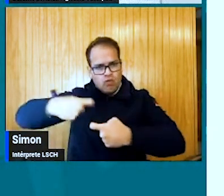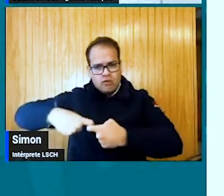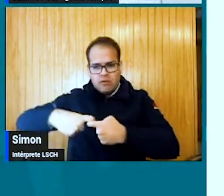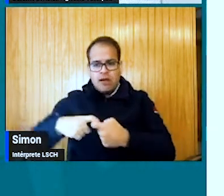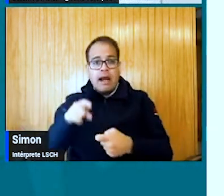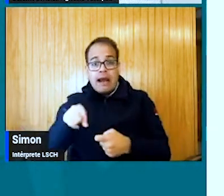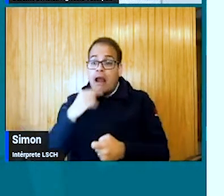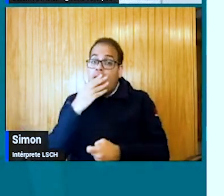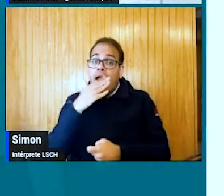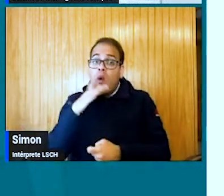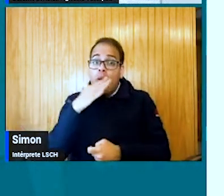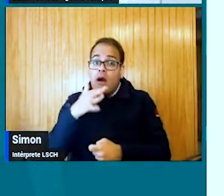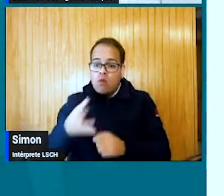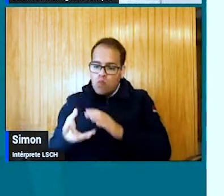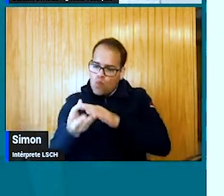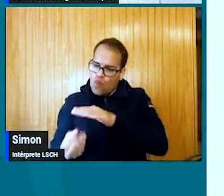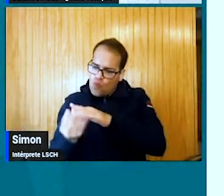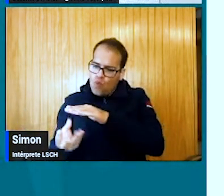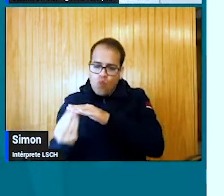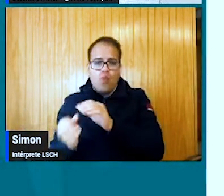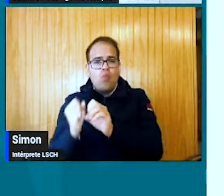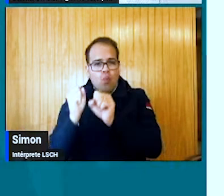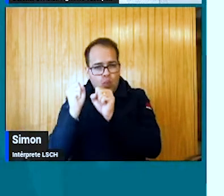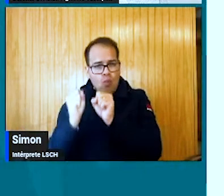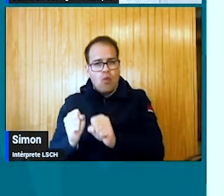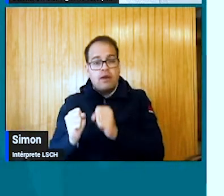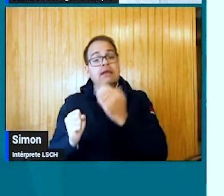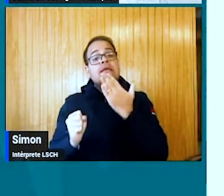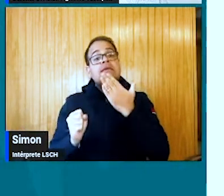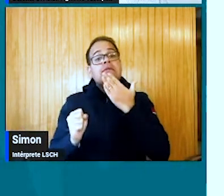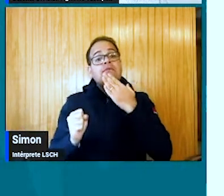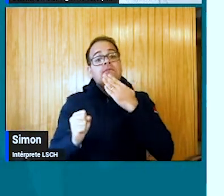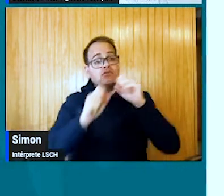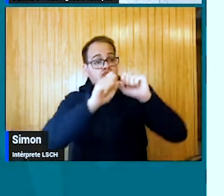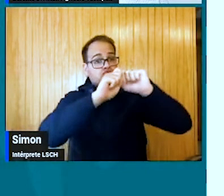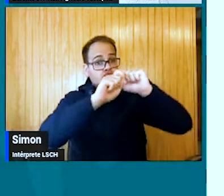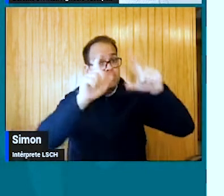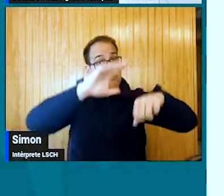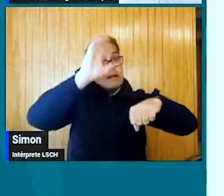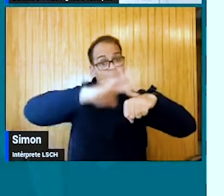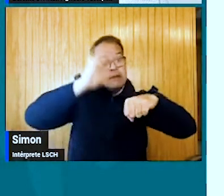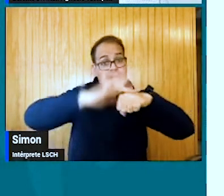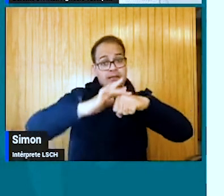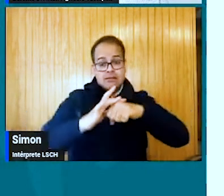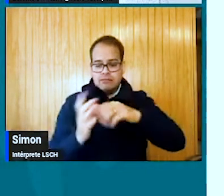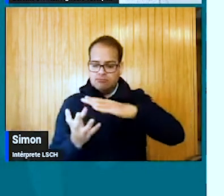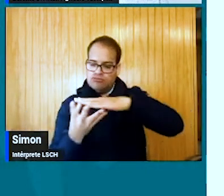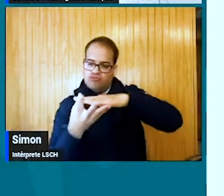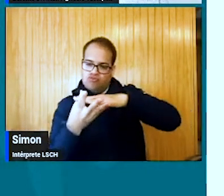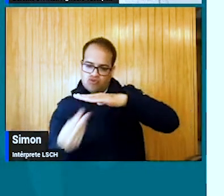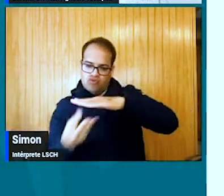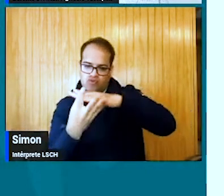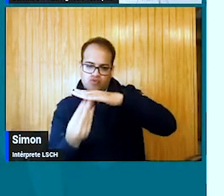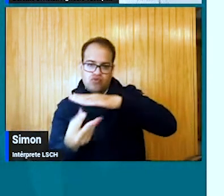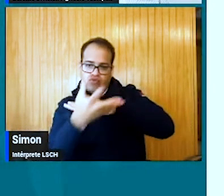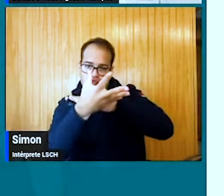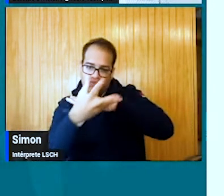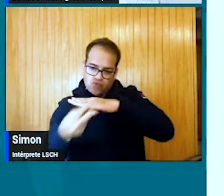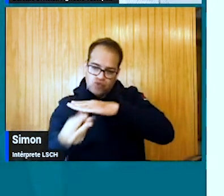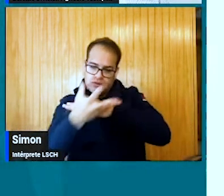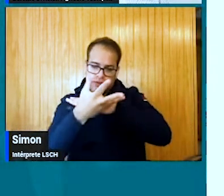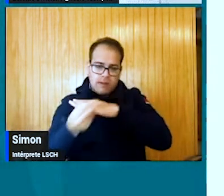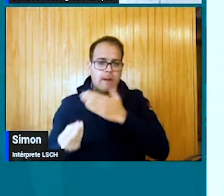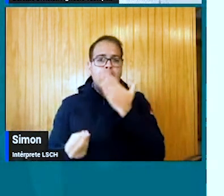retiene mayor cantidad de calor durante el día, por lo tanto, y la entrega mejor durante la noche. Por lo